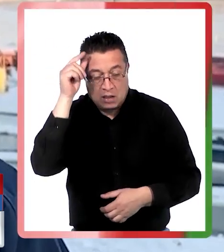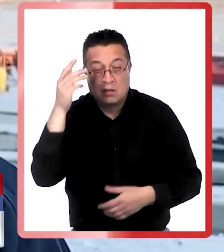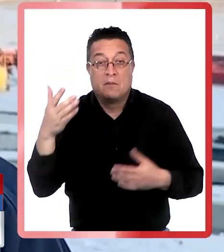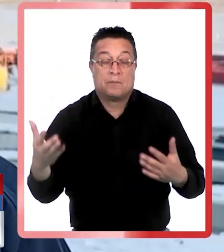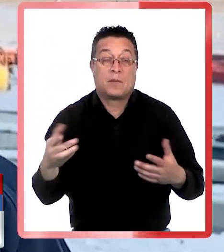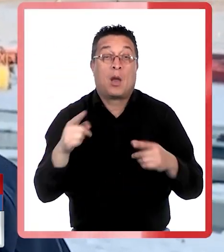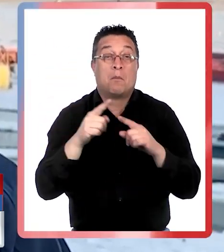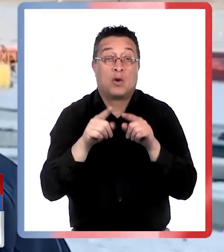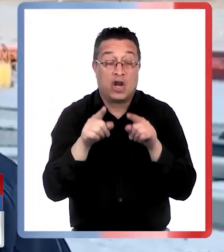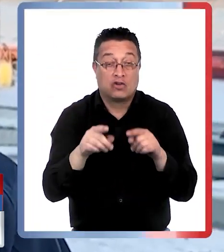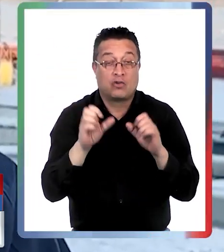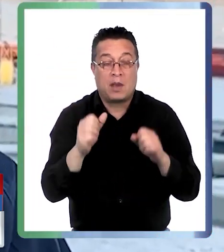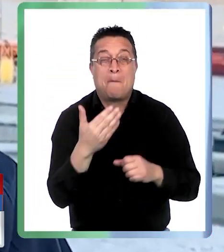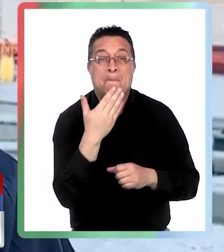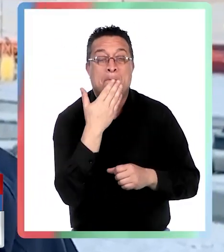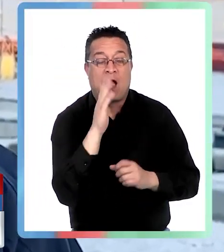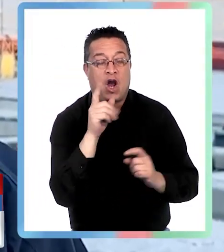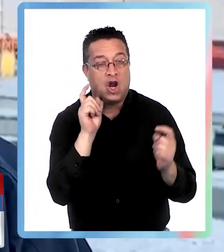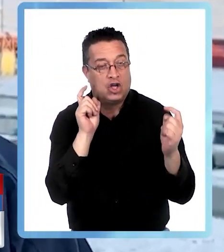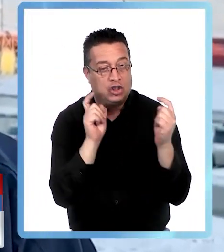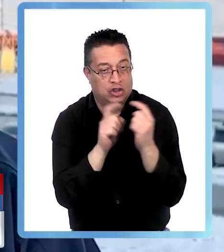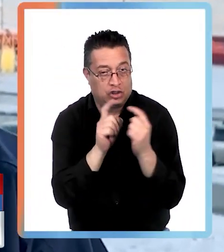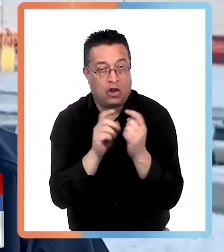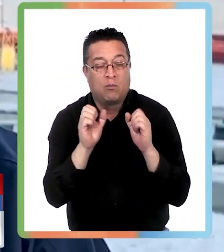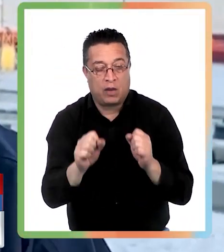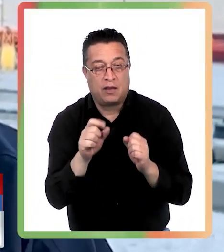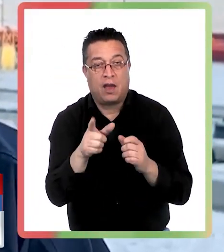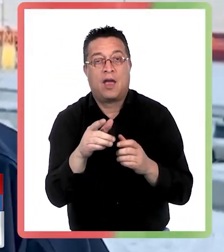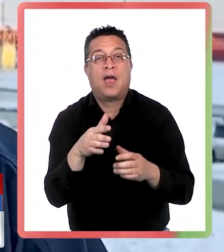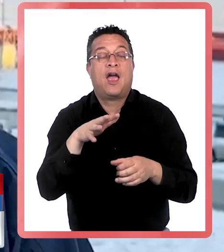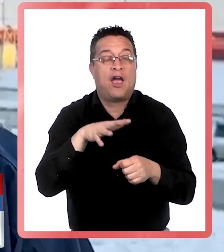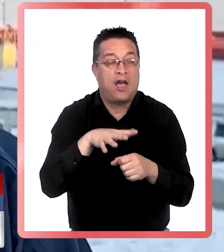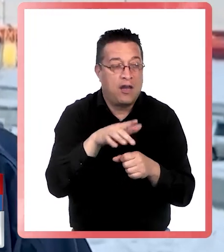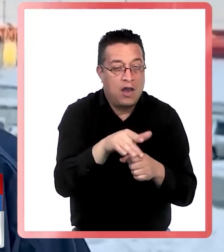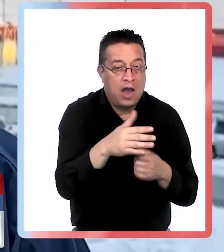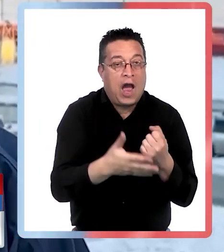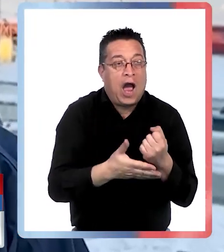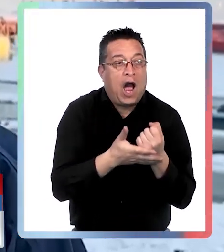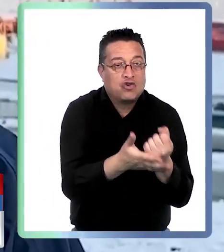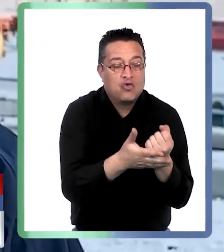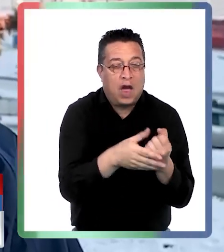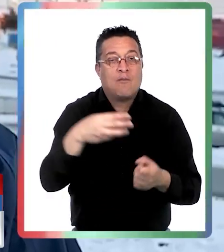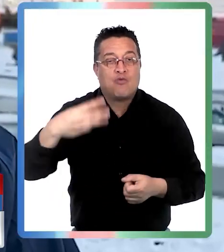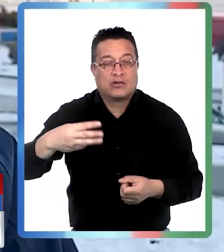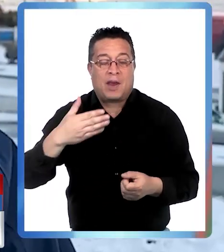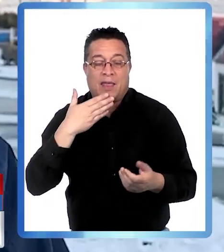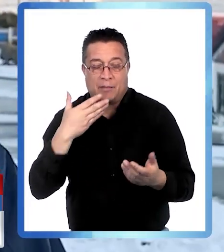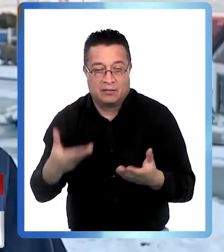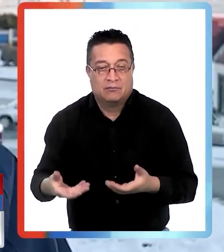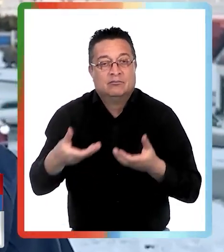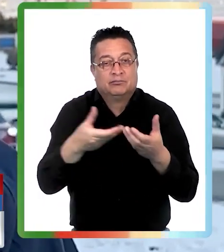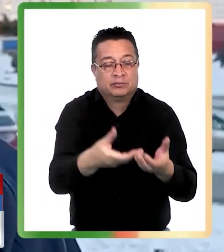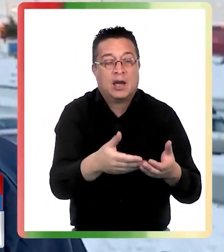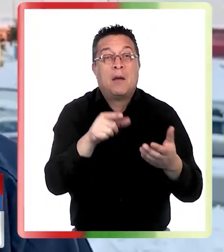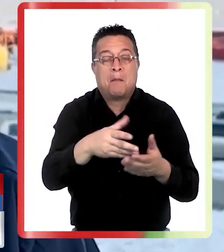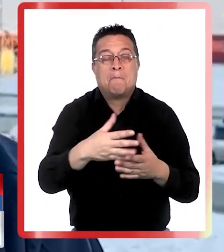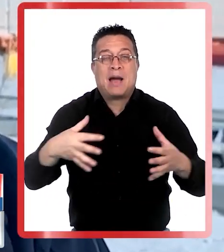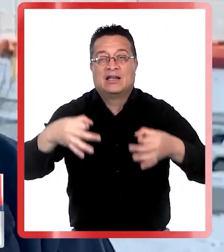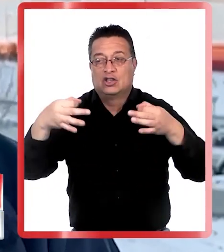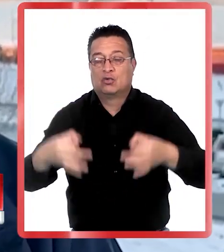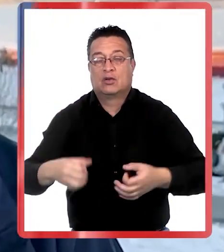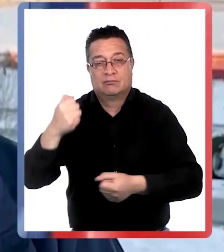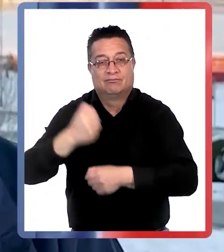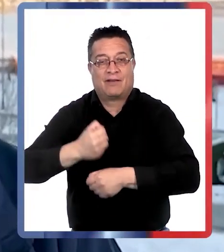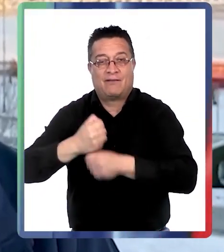Porvenir por lo tanto el poder mejorar la conectividad también incluyendo sistemas de ayudas visuales que van a mejorar y van a dar mayor